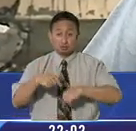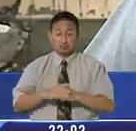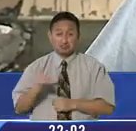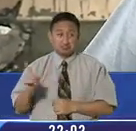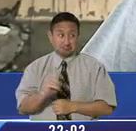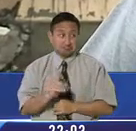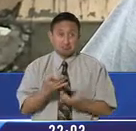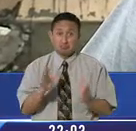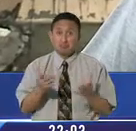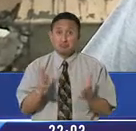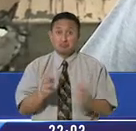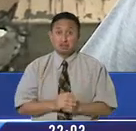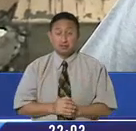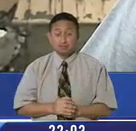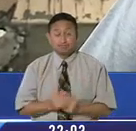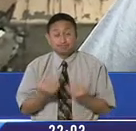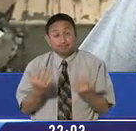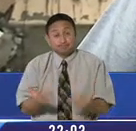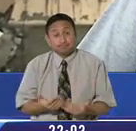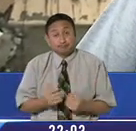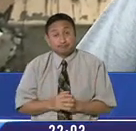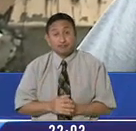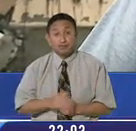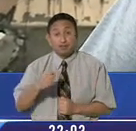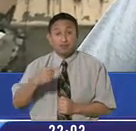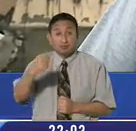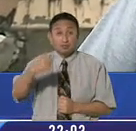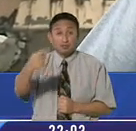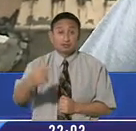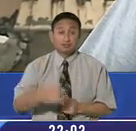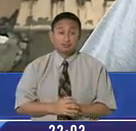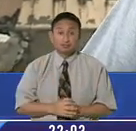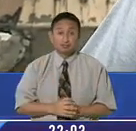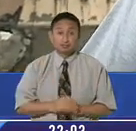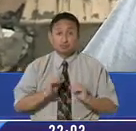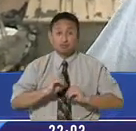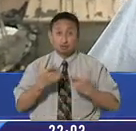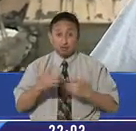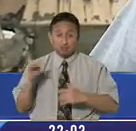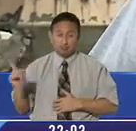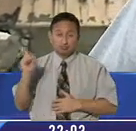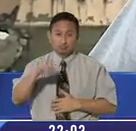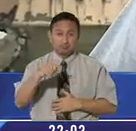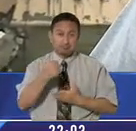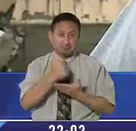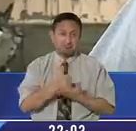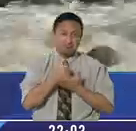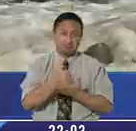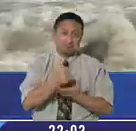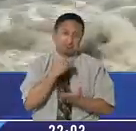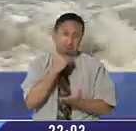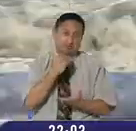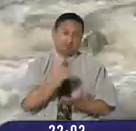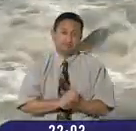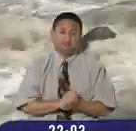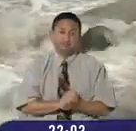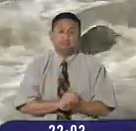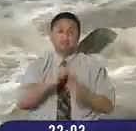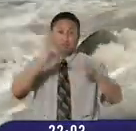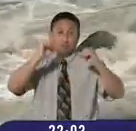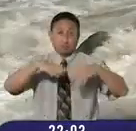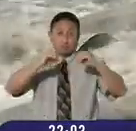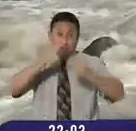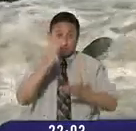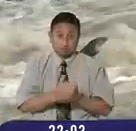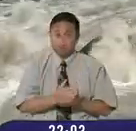hecho presentes. Esperemos a ver si a pasar de los días o ya vienen a darnos cualquier ayuda aquí en esta situación. Las lluvias no cesan